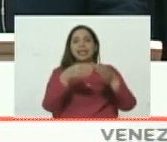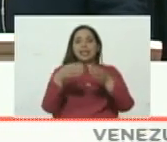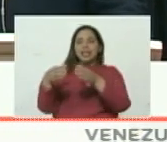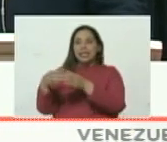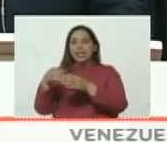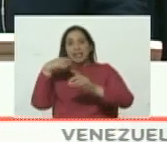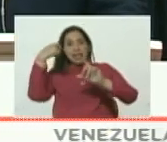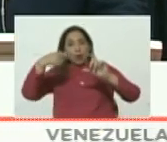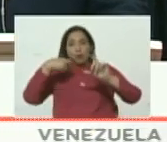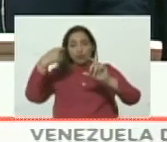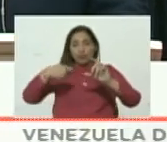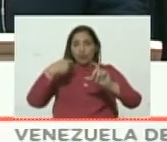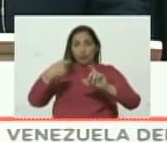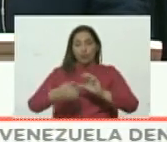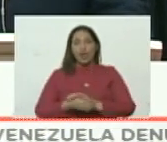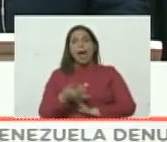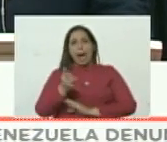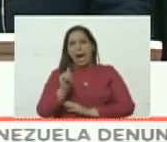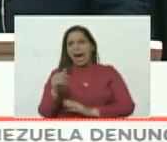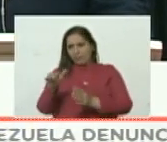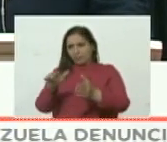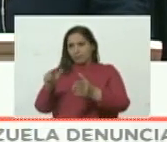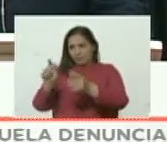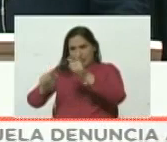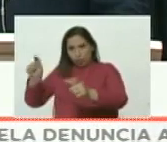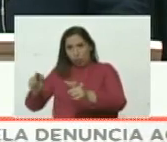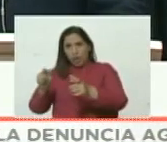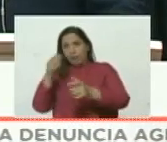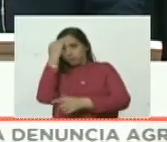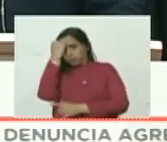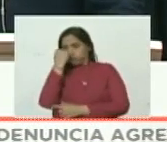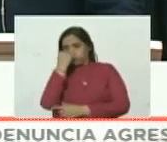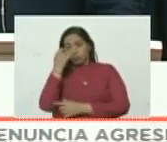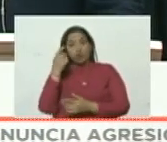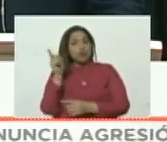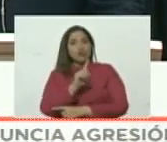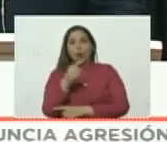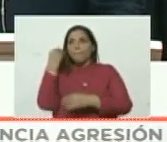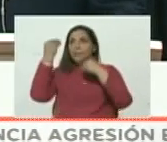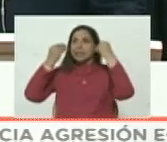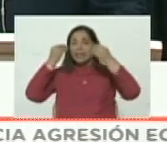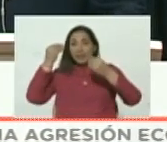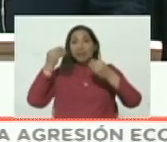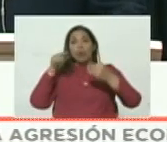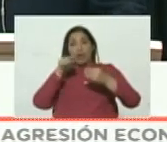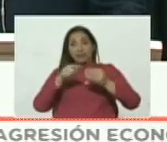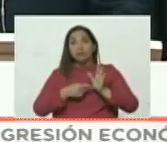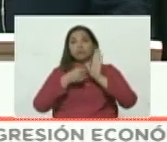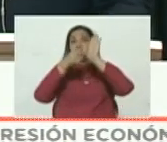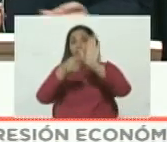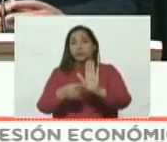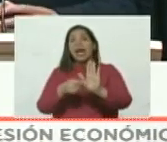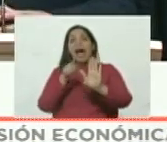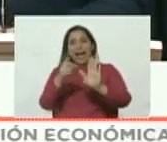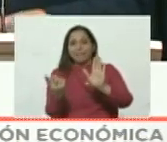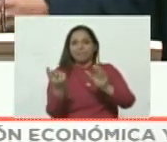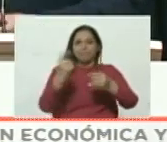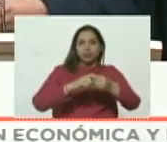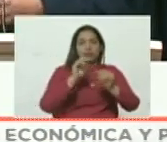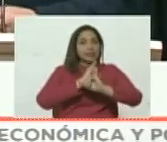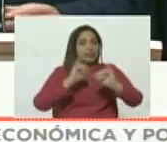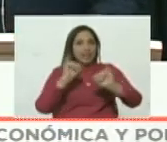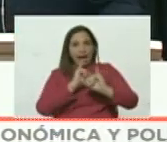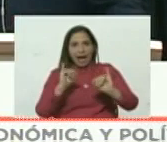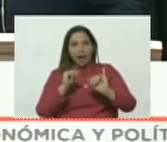los terroristas, golpistas y asesinos. No son hipótesis, son evidencias que además forman parte ya de